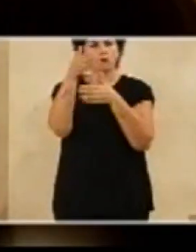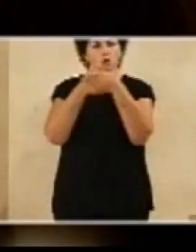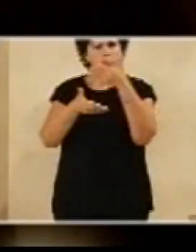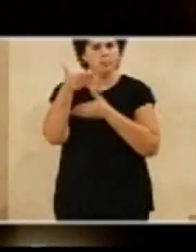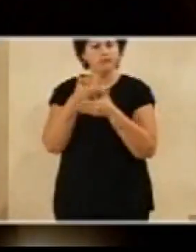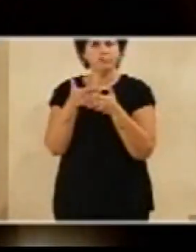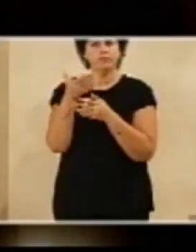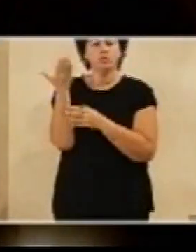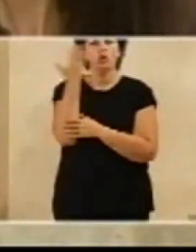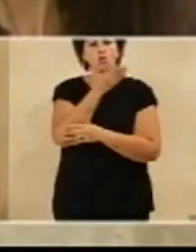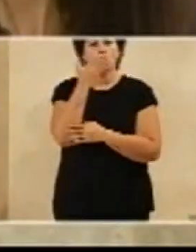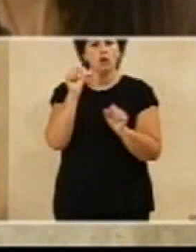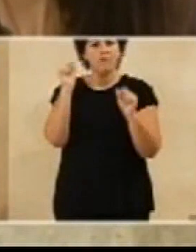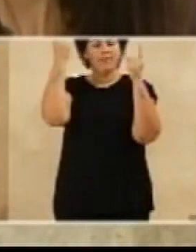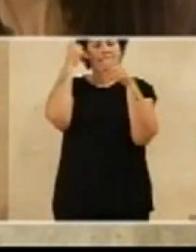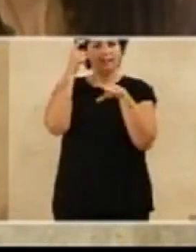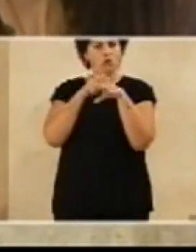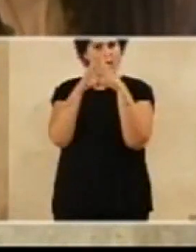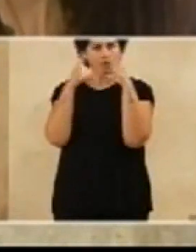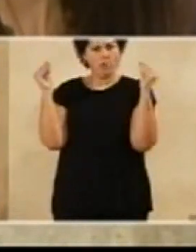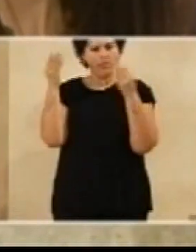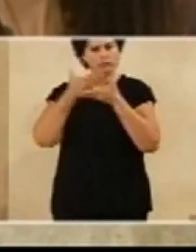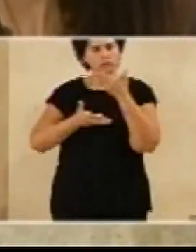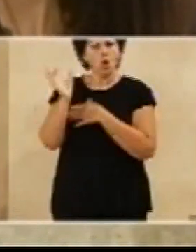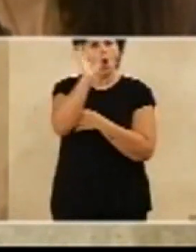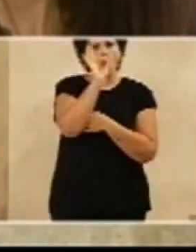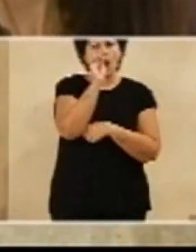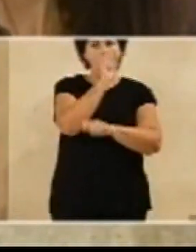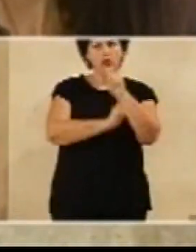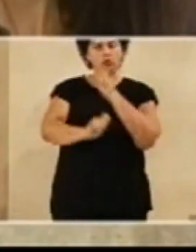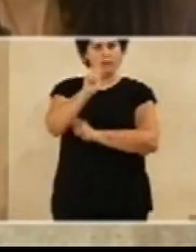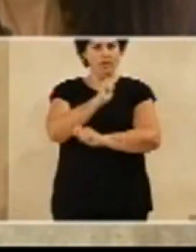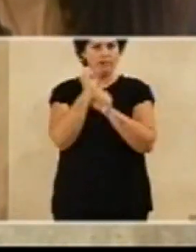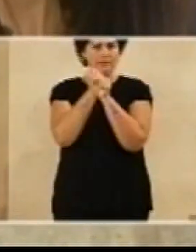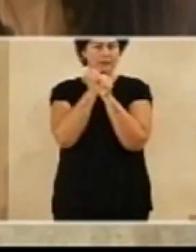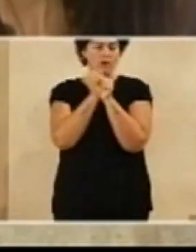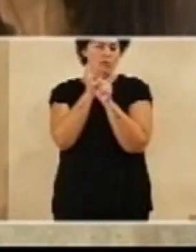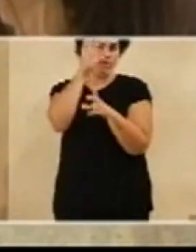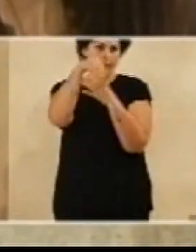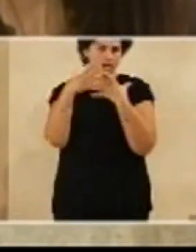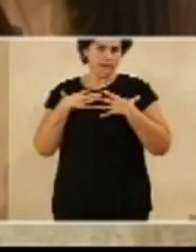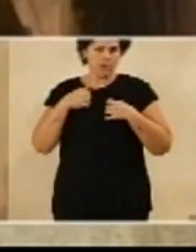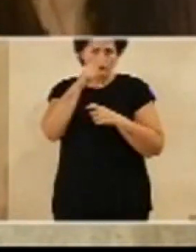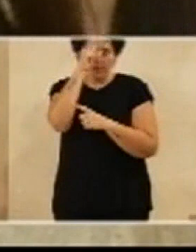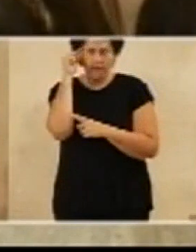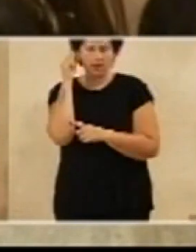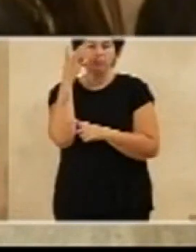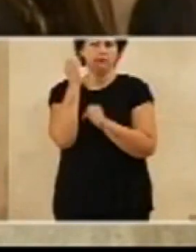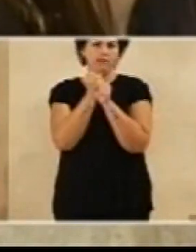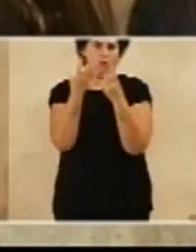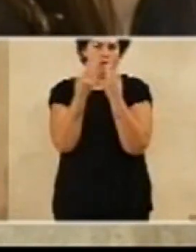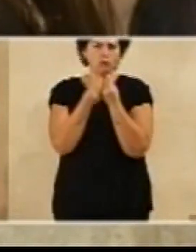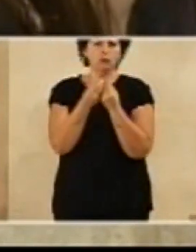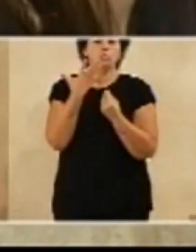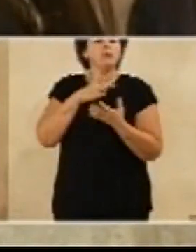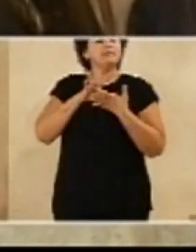el Colegio Oficial de Psicología de Andalucía o asociaciones que trabajan por la salud mental y que se pueda poner un servicio